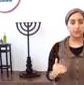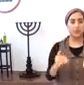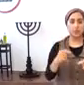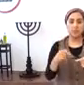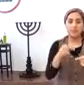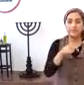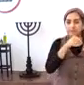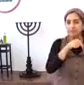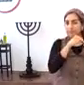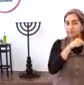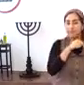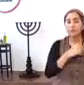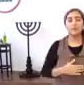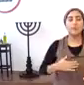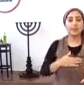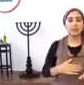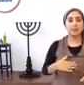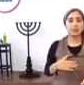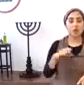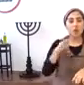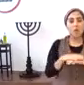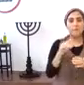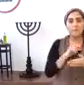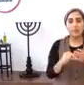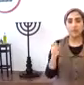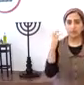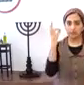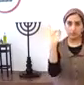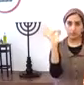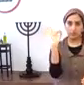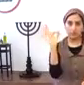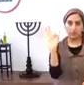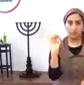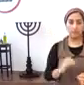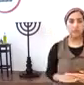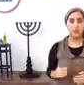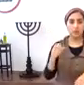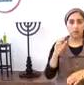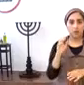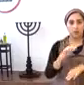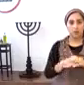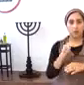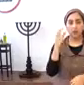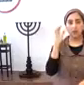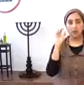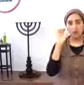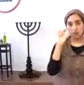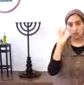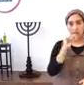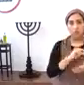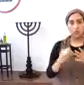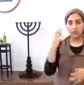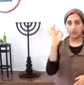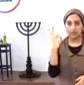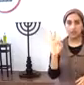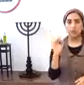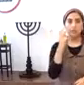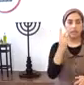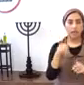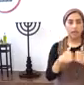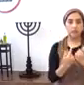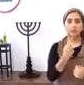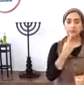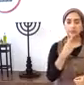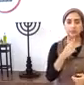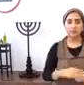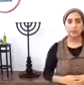vamos a retroceder tantito, por favor. En el verso 19, en 25-19, vean